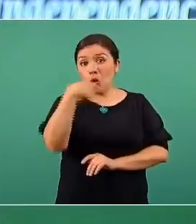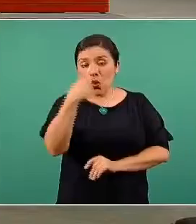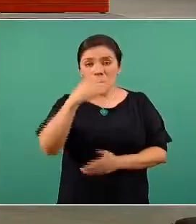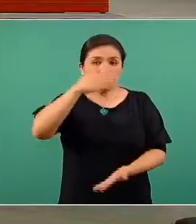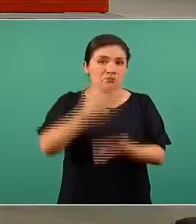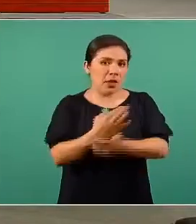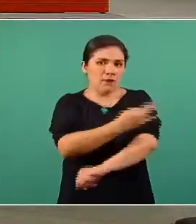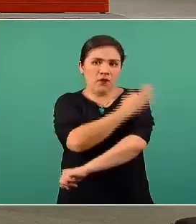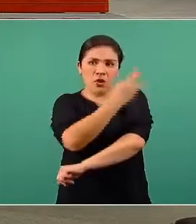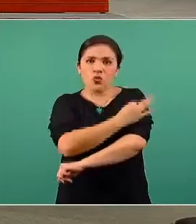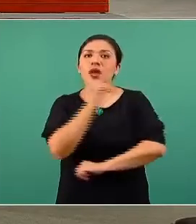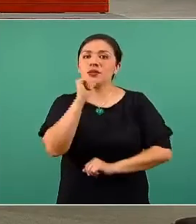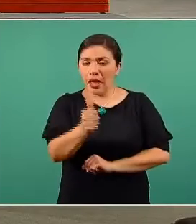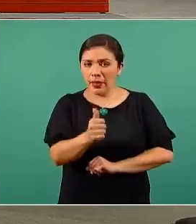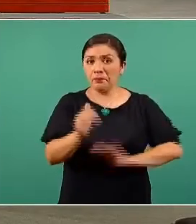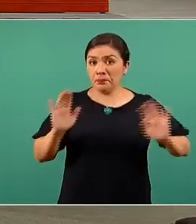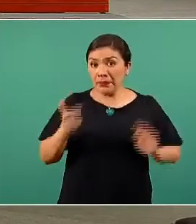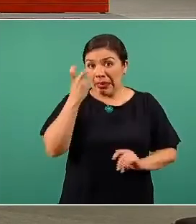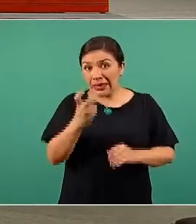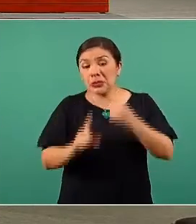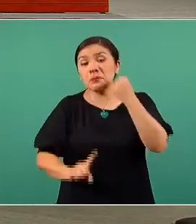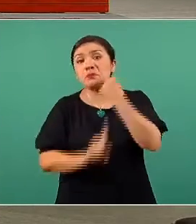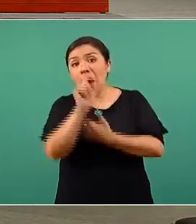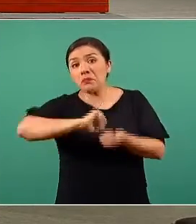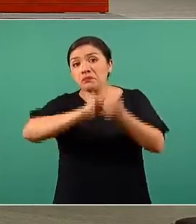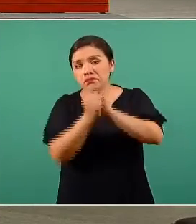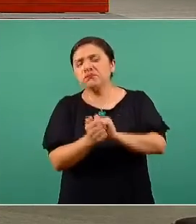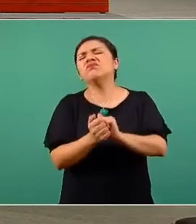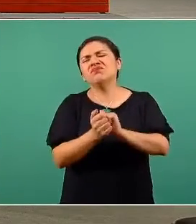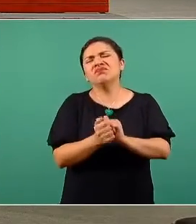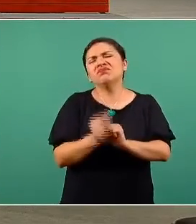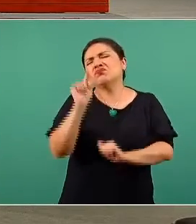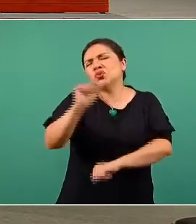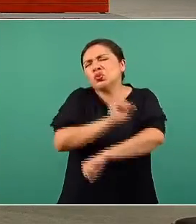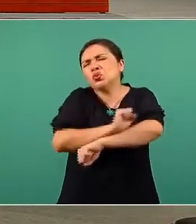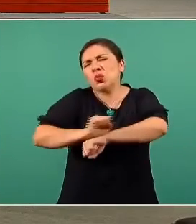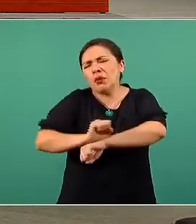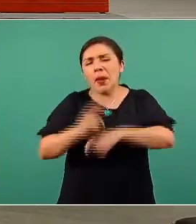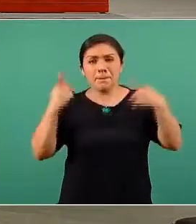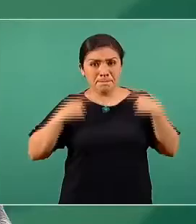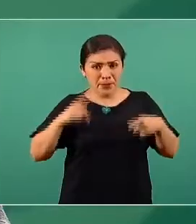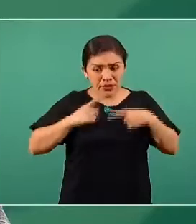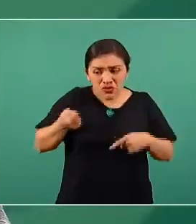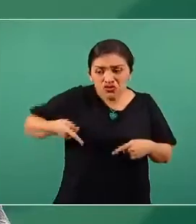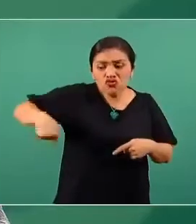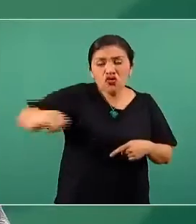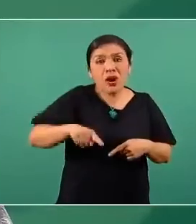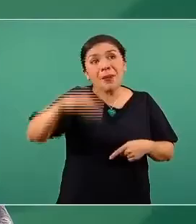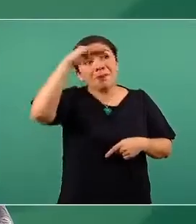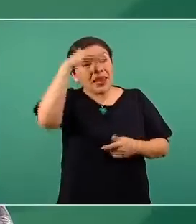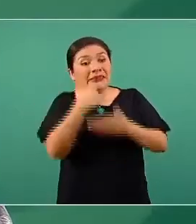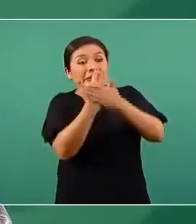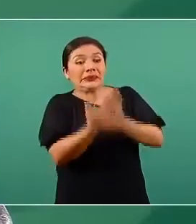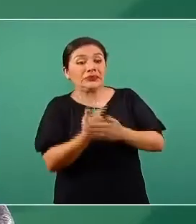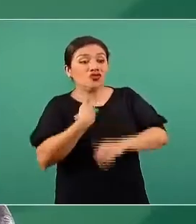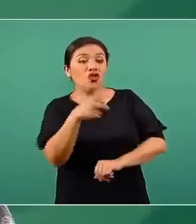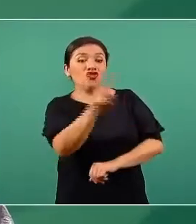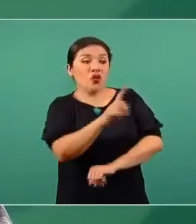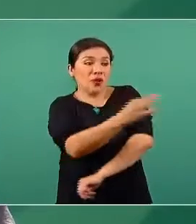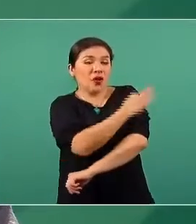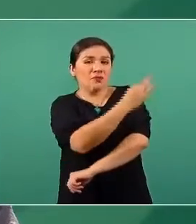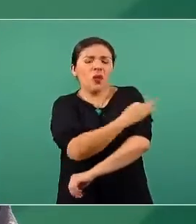vacunar. ¿Tiene esto alguna consecuencia? Mínima. ¿Qué pueden y deben hacer las personas que quizá esperaban ser vacunadas el